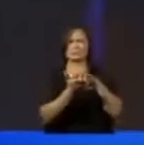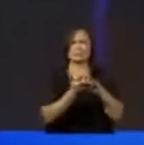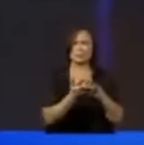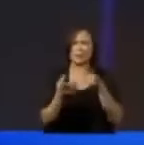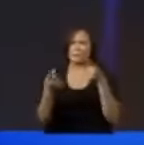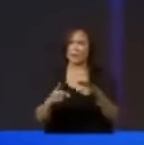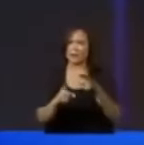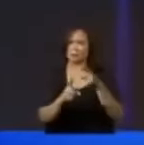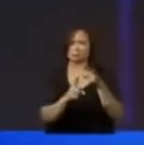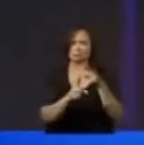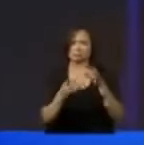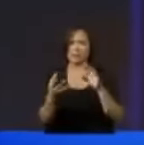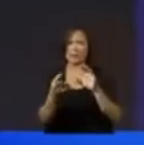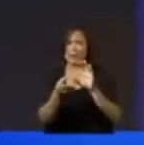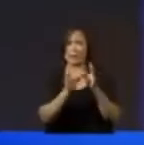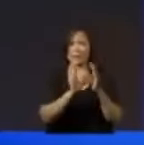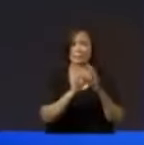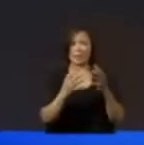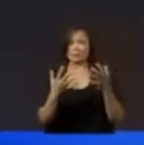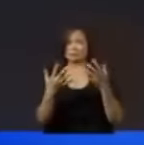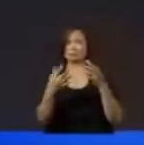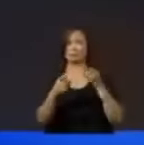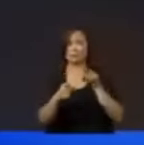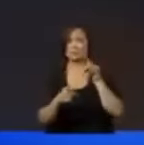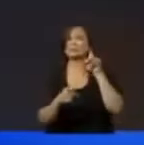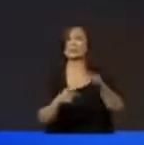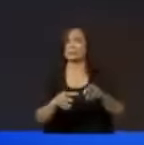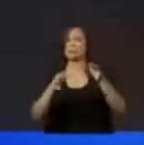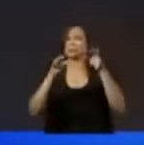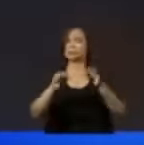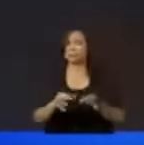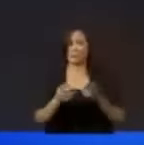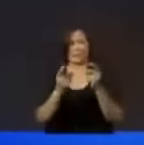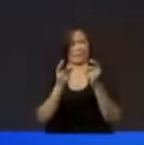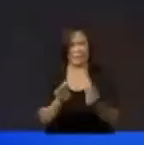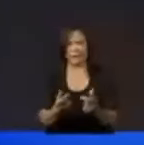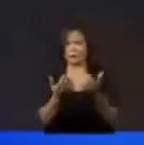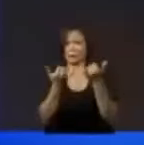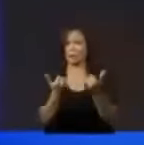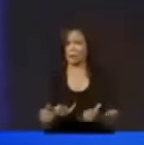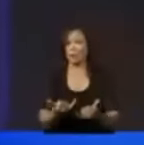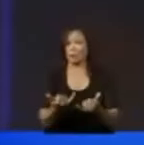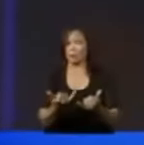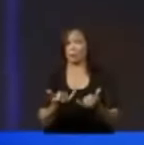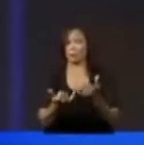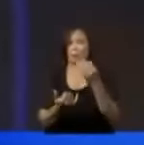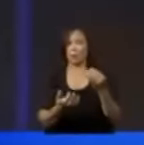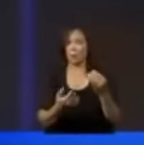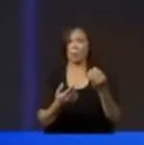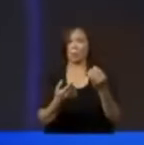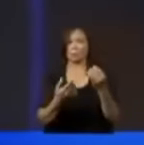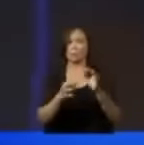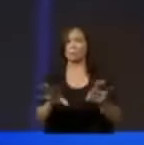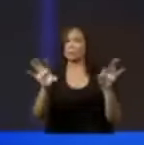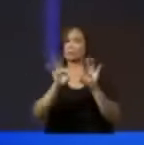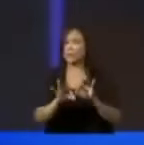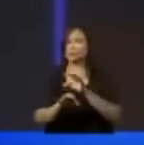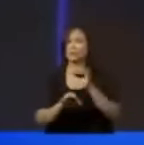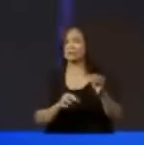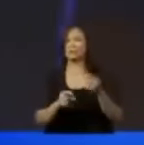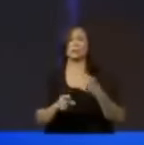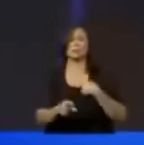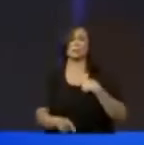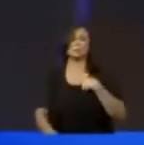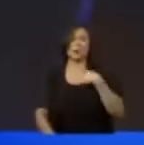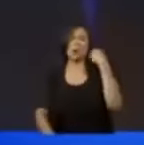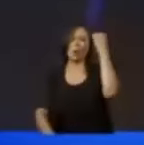los efectos del cambio climático. Tenemos que tomar medidas inmediatas, acciones concretas, contundentes. Y yo